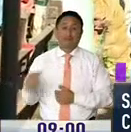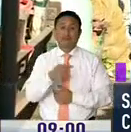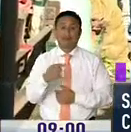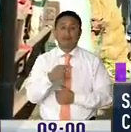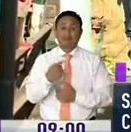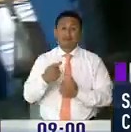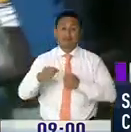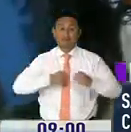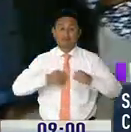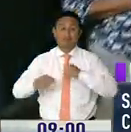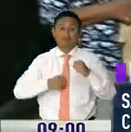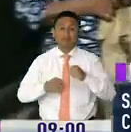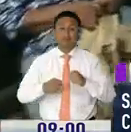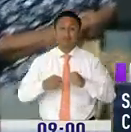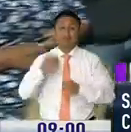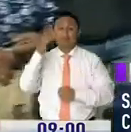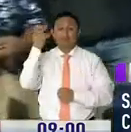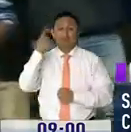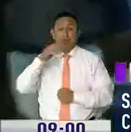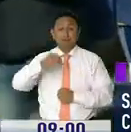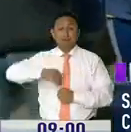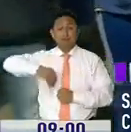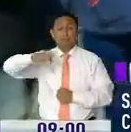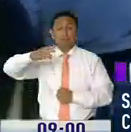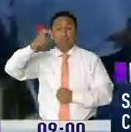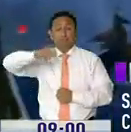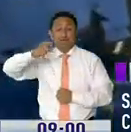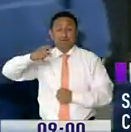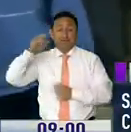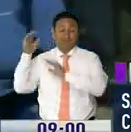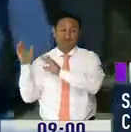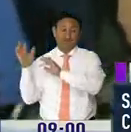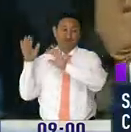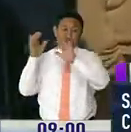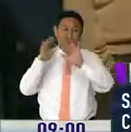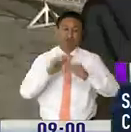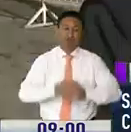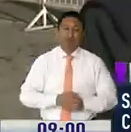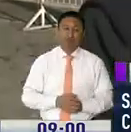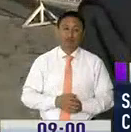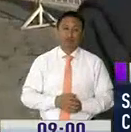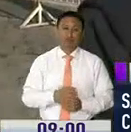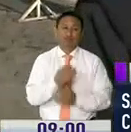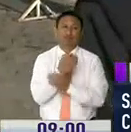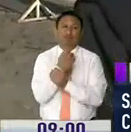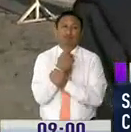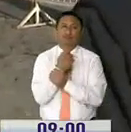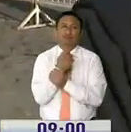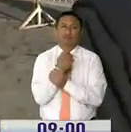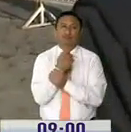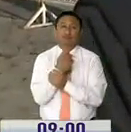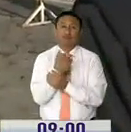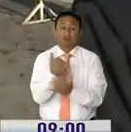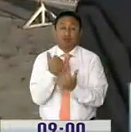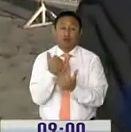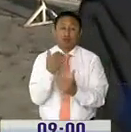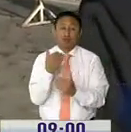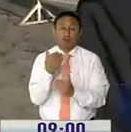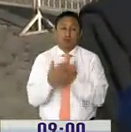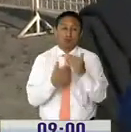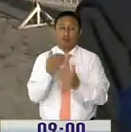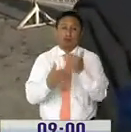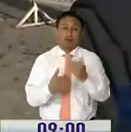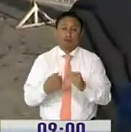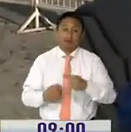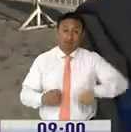esta actividad, estos días congregan mayor número de personas, asegura Arias. Cada medida que se ha tomado ha sido progresiva de acuerdo